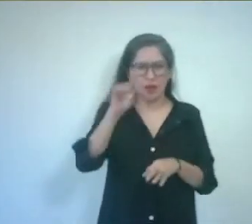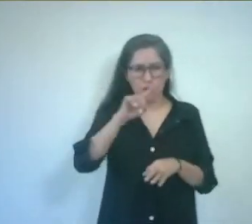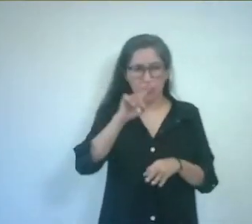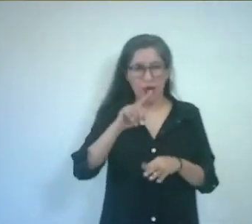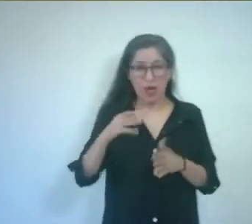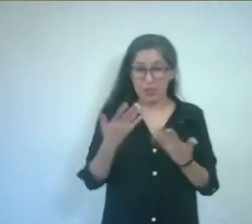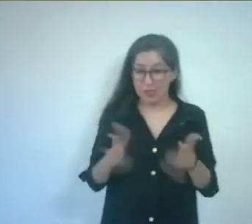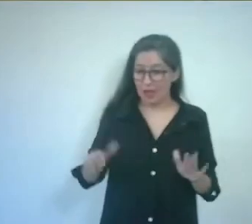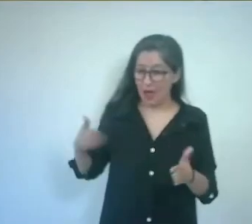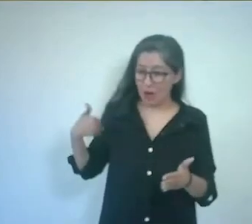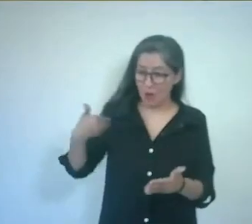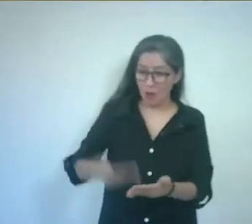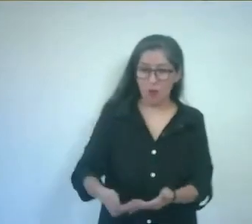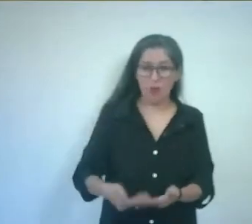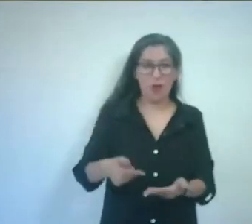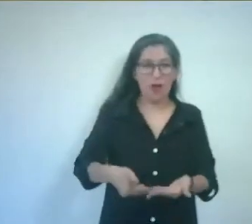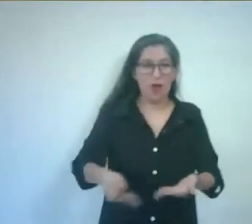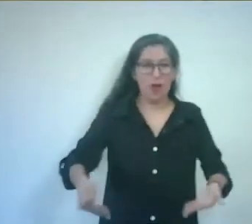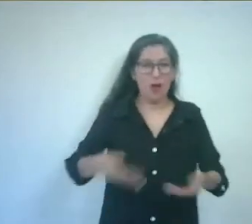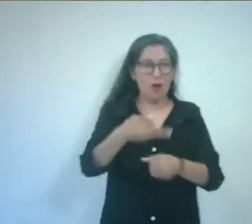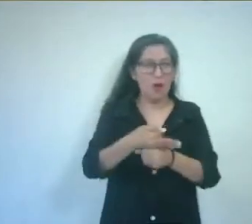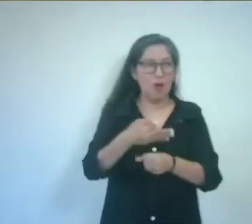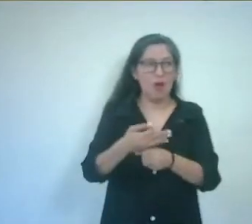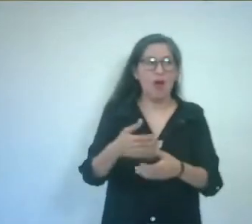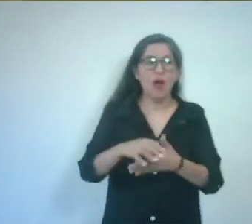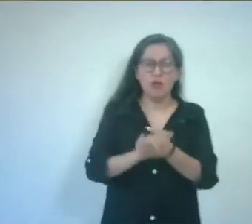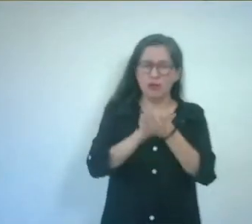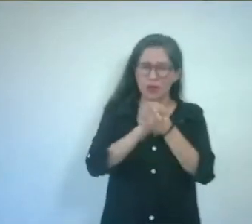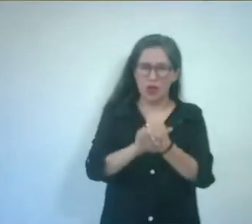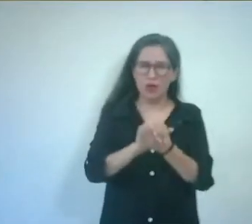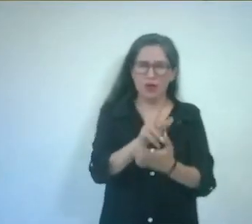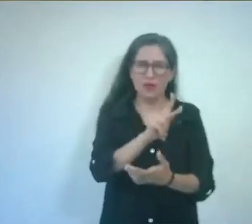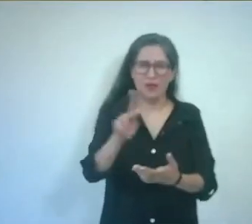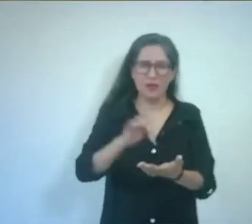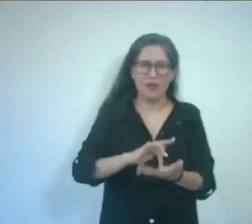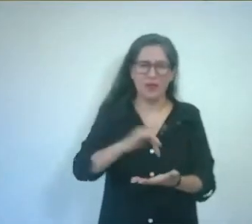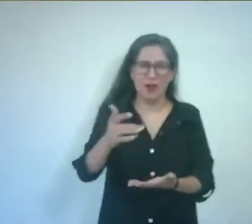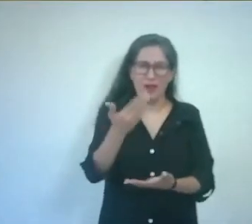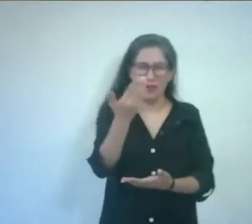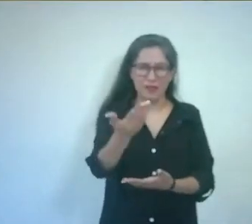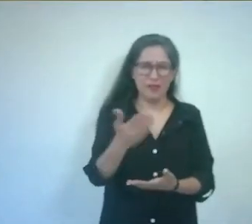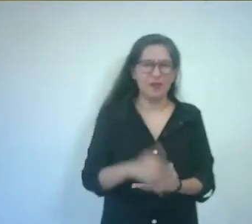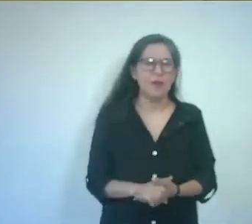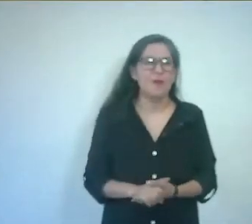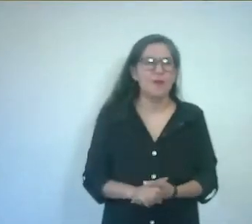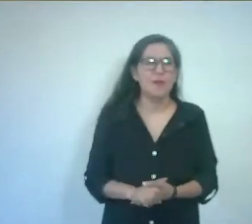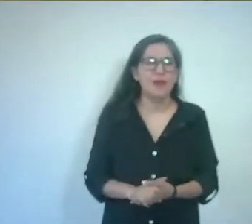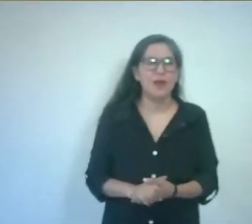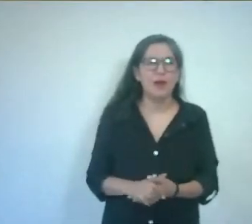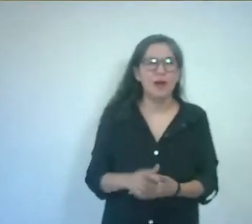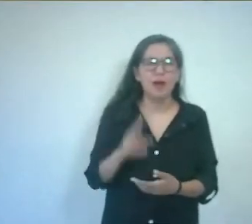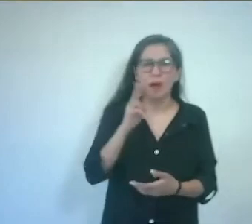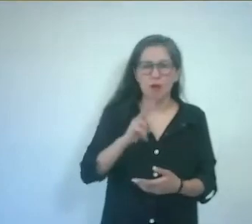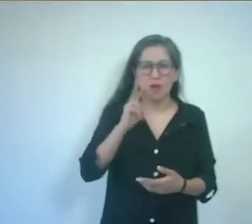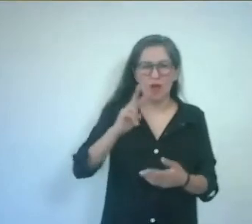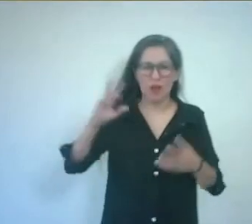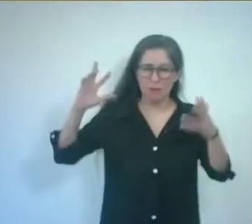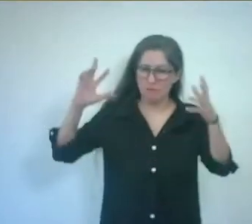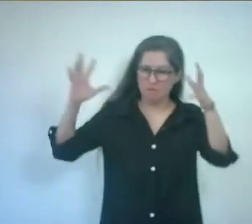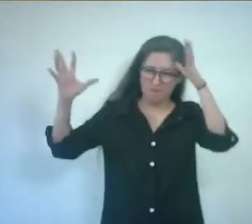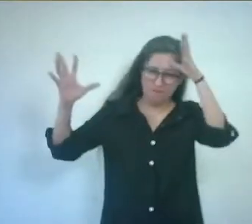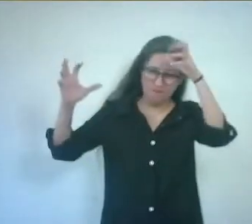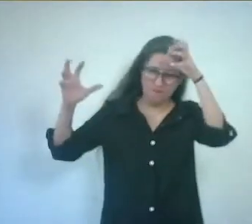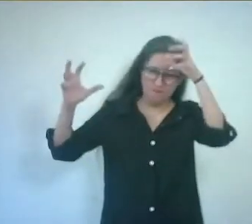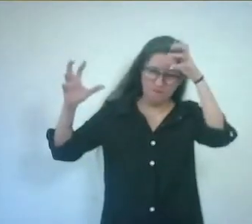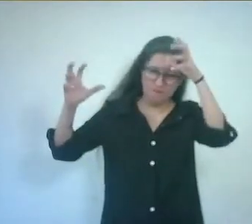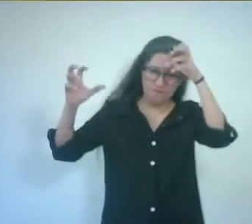momento. Un saludo a todos, agradecerles y poder estar en su, que estemos en la sintonía de armonía.